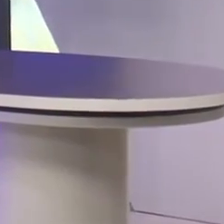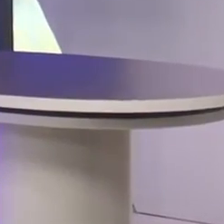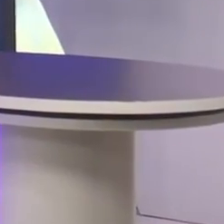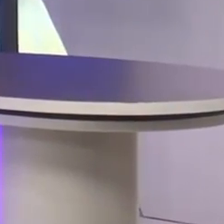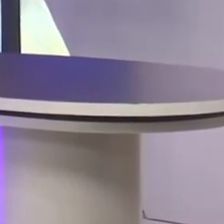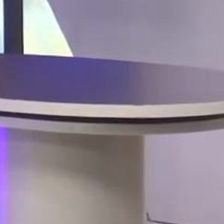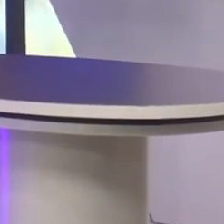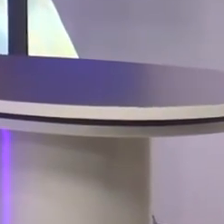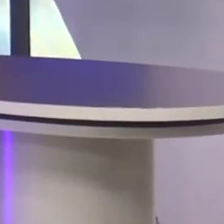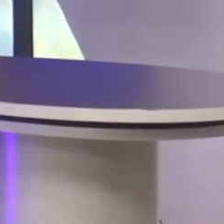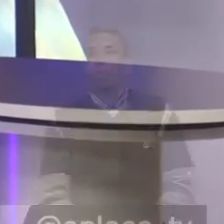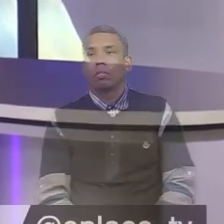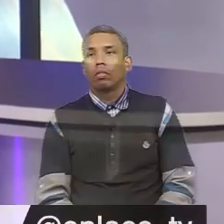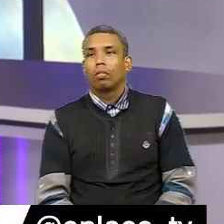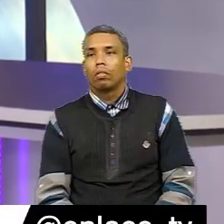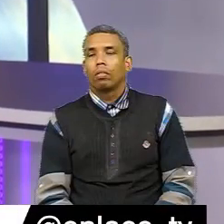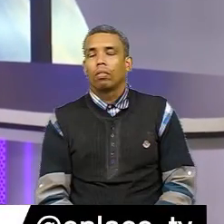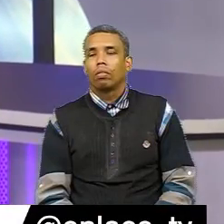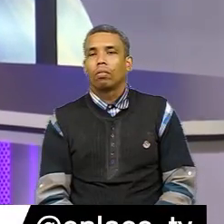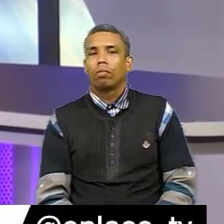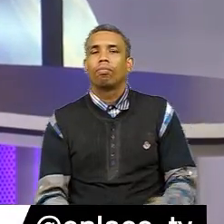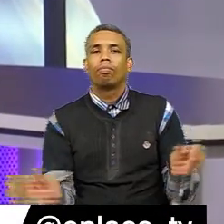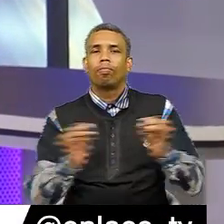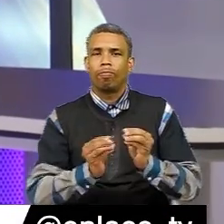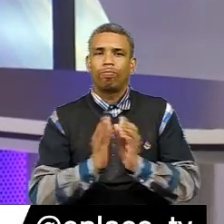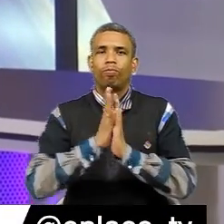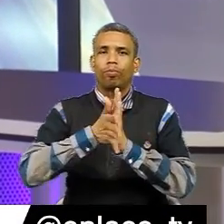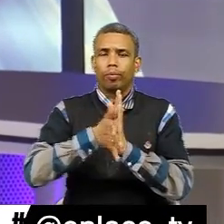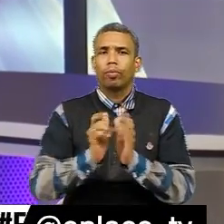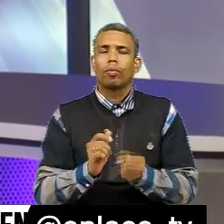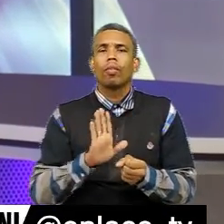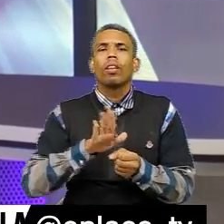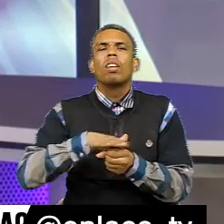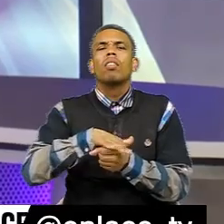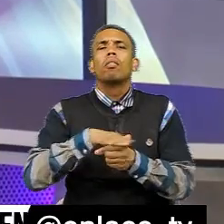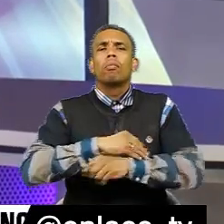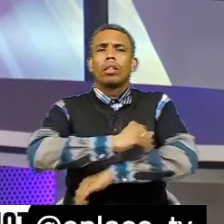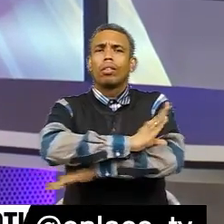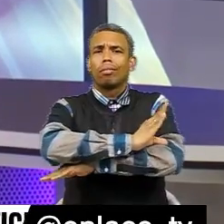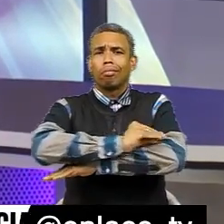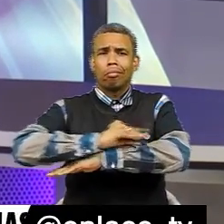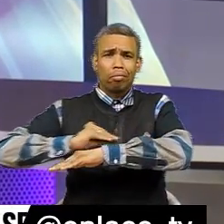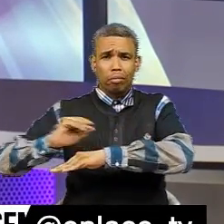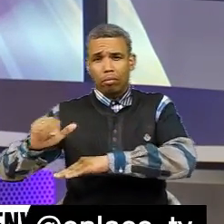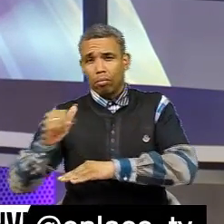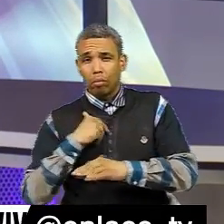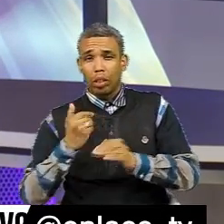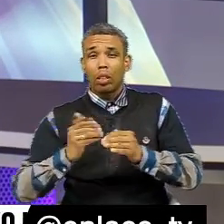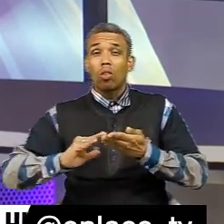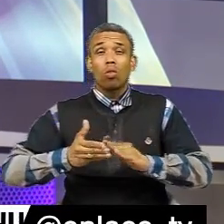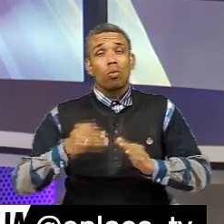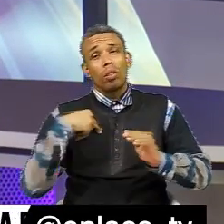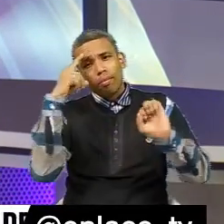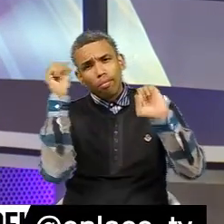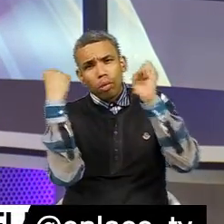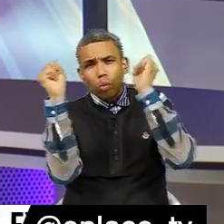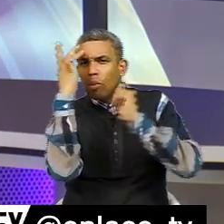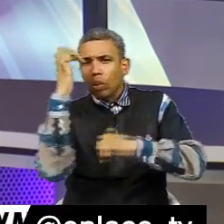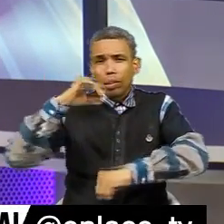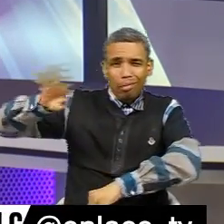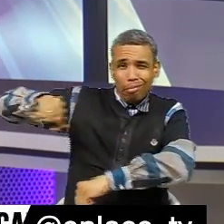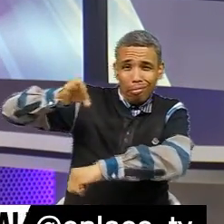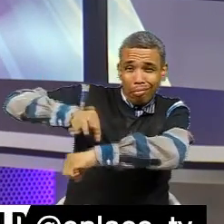Continuamos con más información en Enlace Noticias. Habitantes del barrio El Castillo, preocupados por proliferación de zancudos en el sector, solicitan a